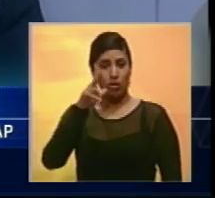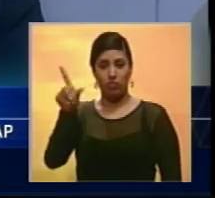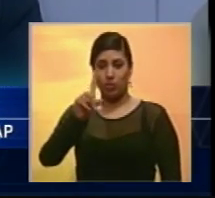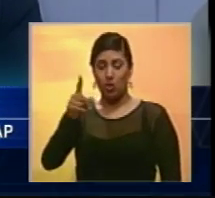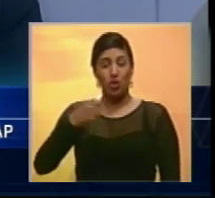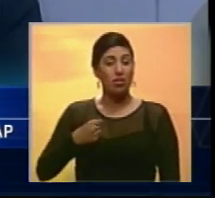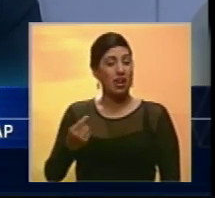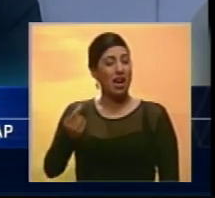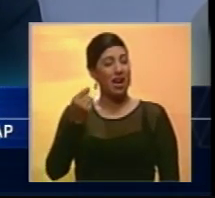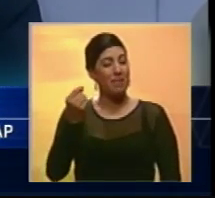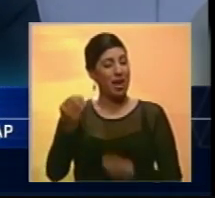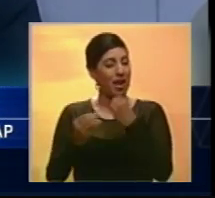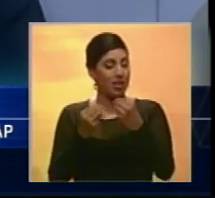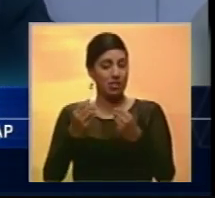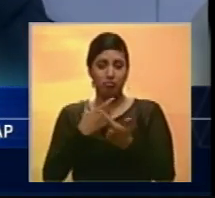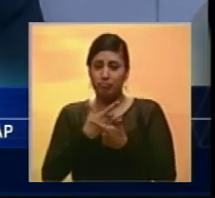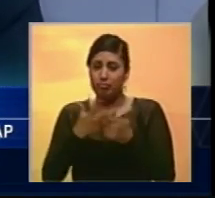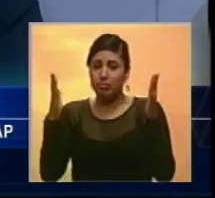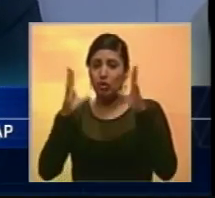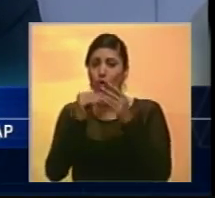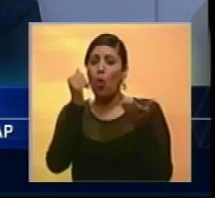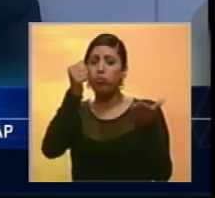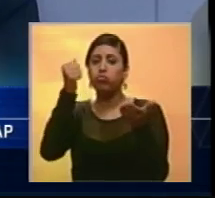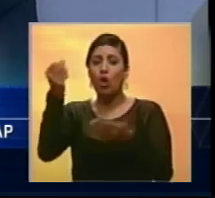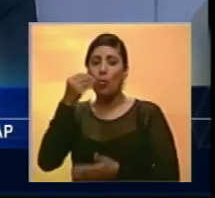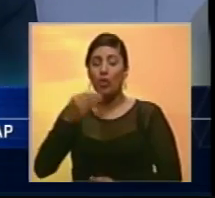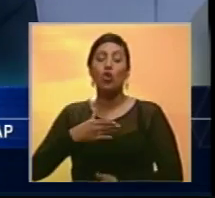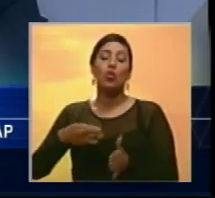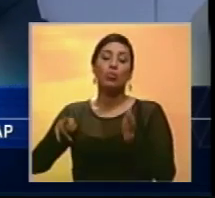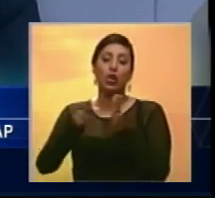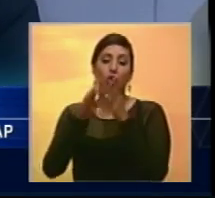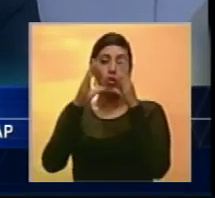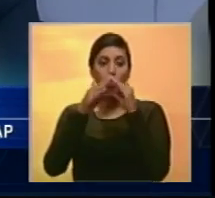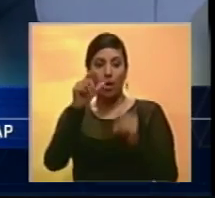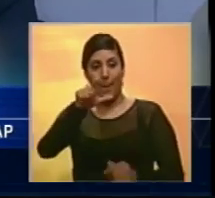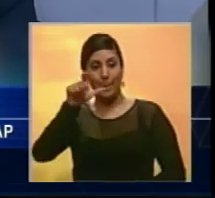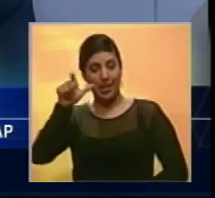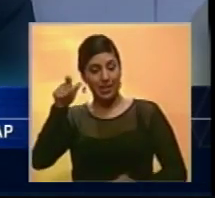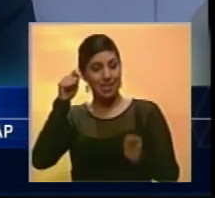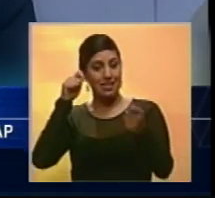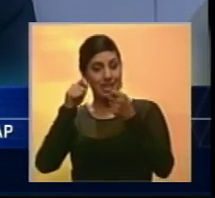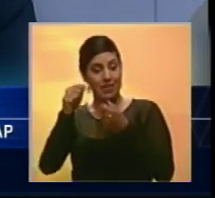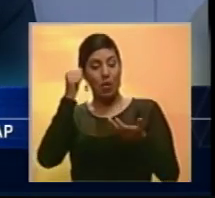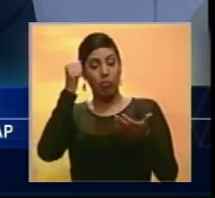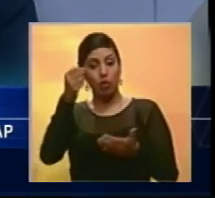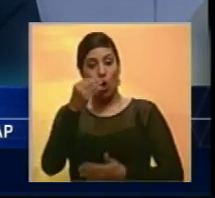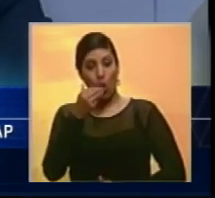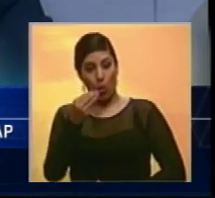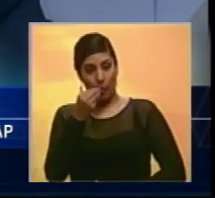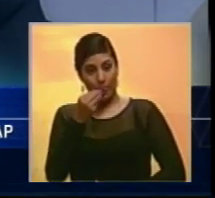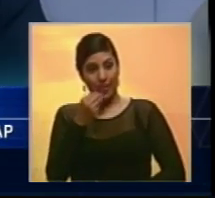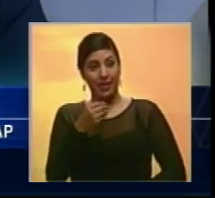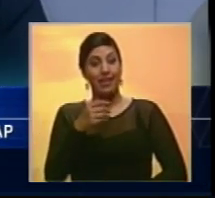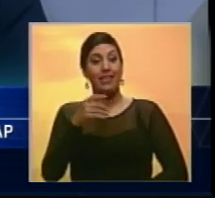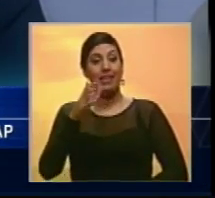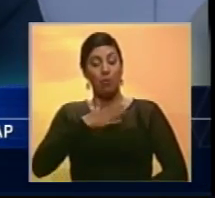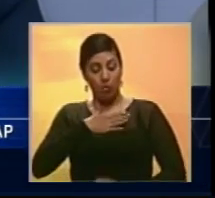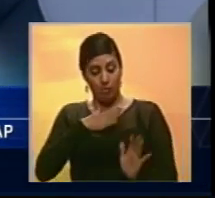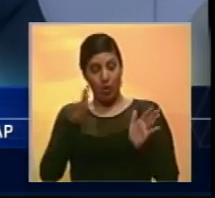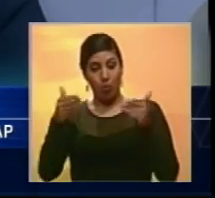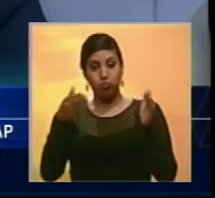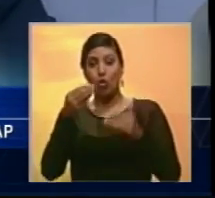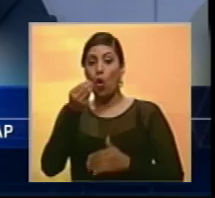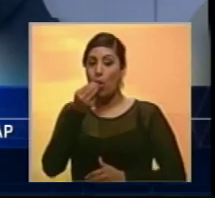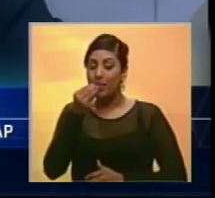nosotros jamás haríamos. Así que yo quiero reafirmar a todos los Estados Mayores de los CLAC a nivel nacional. El CLAC es